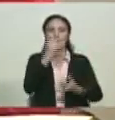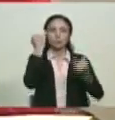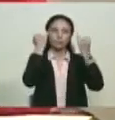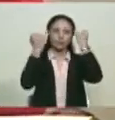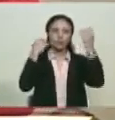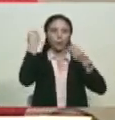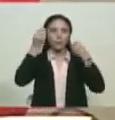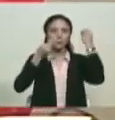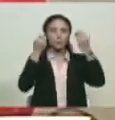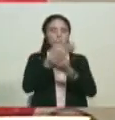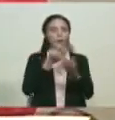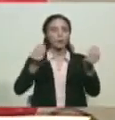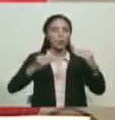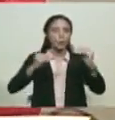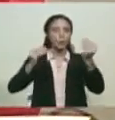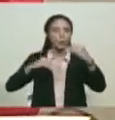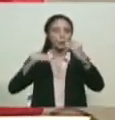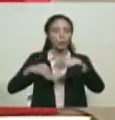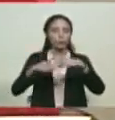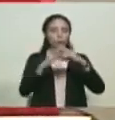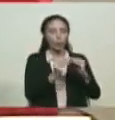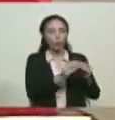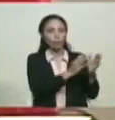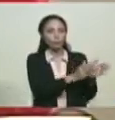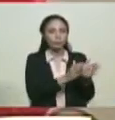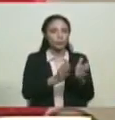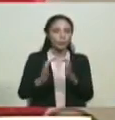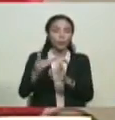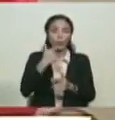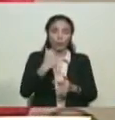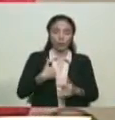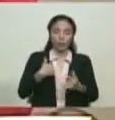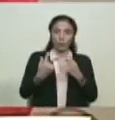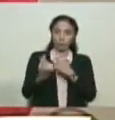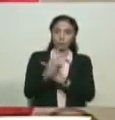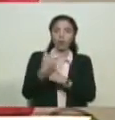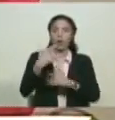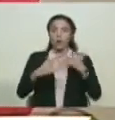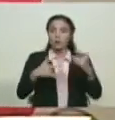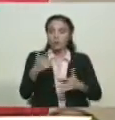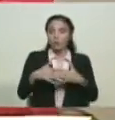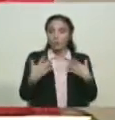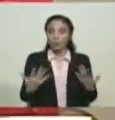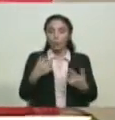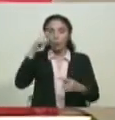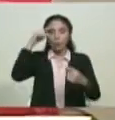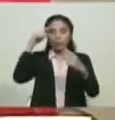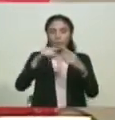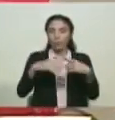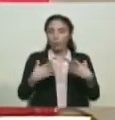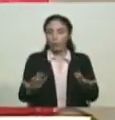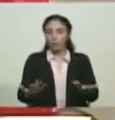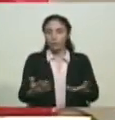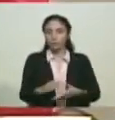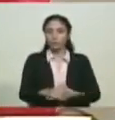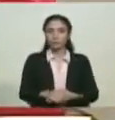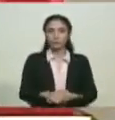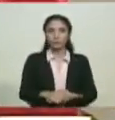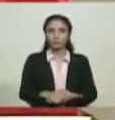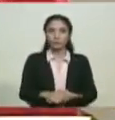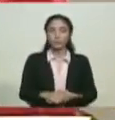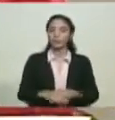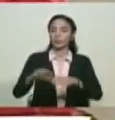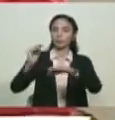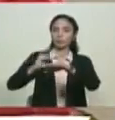de acuerdo a las instrucciones recibidas este que la actividad tenga como objetivo principal el